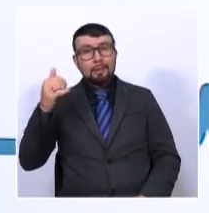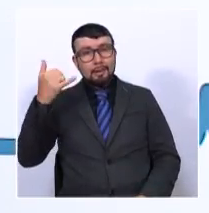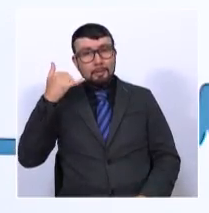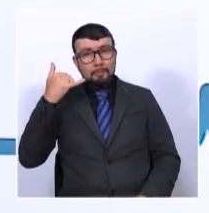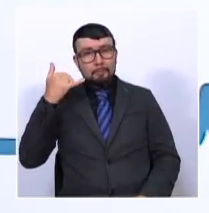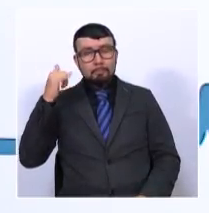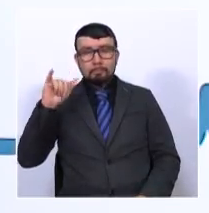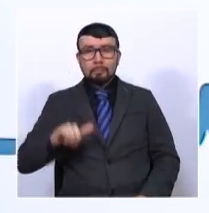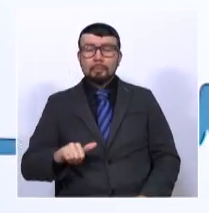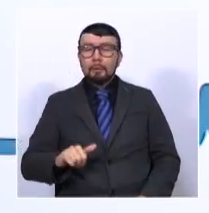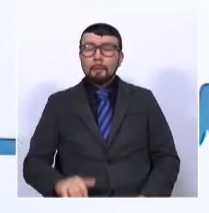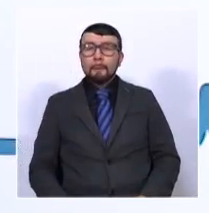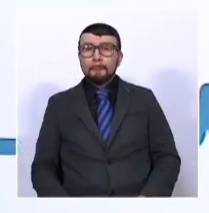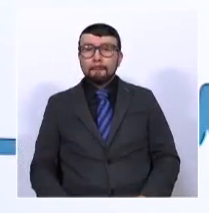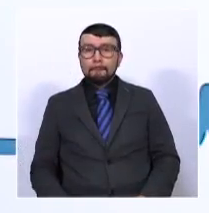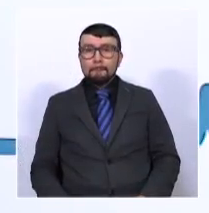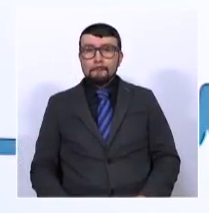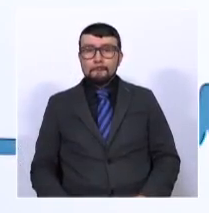Lorena, se cayó la llamada.